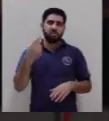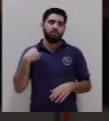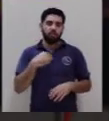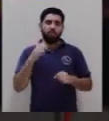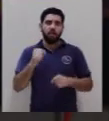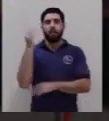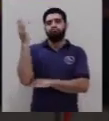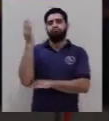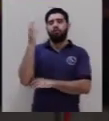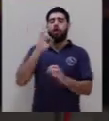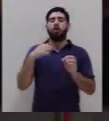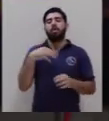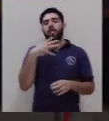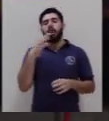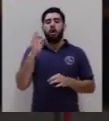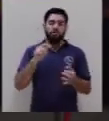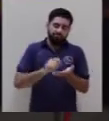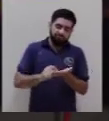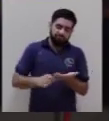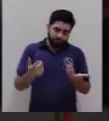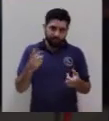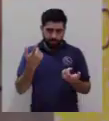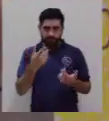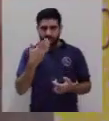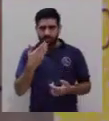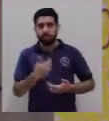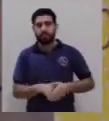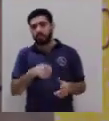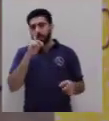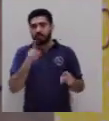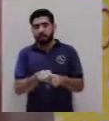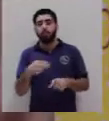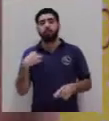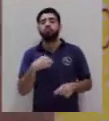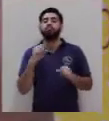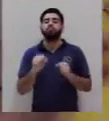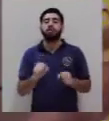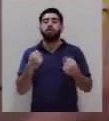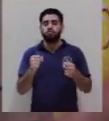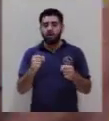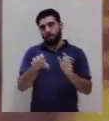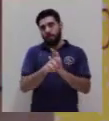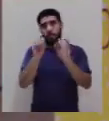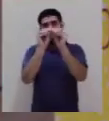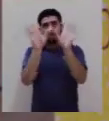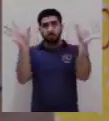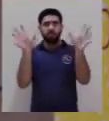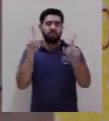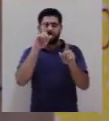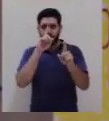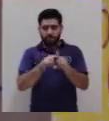facilidad nosotros exponemos. Okay. Y también tenemos, también se pueden usar los organizadores